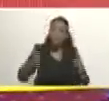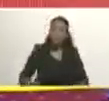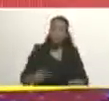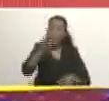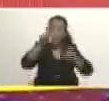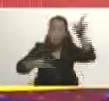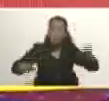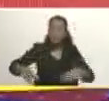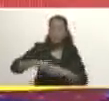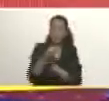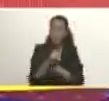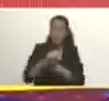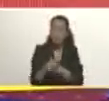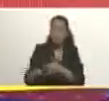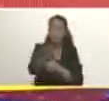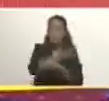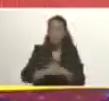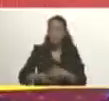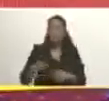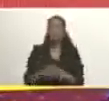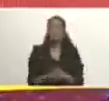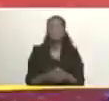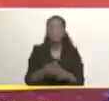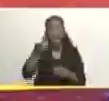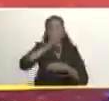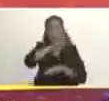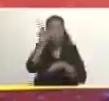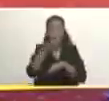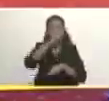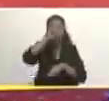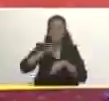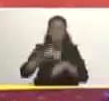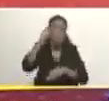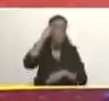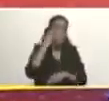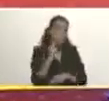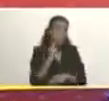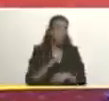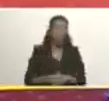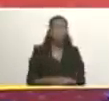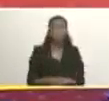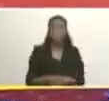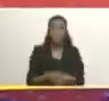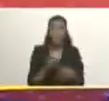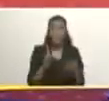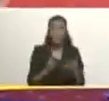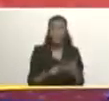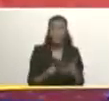nuestro bien más preciado, el Guardia Nacional Bolivariano.